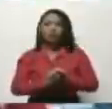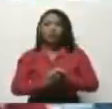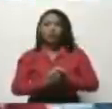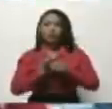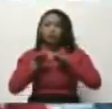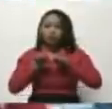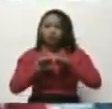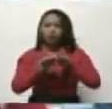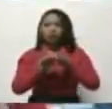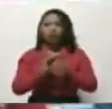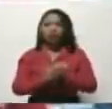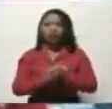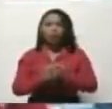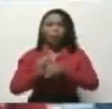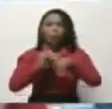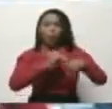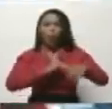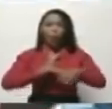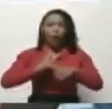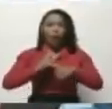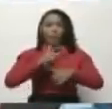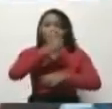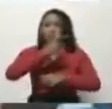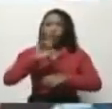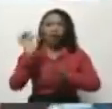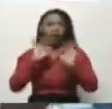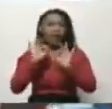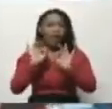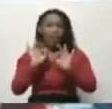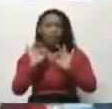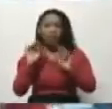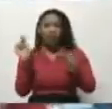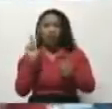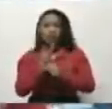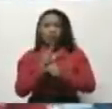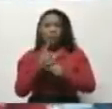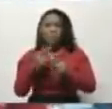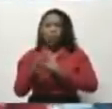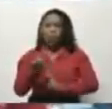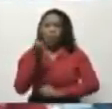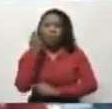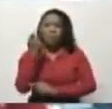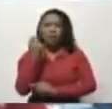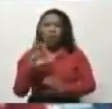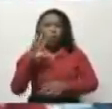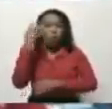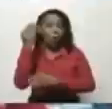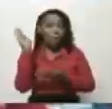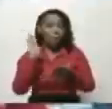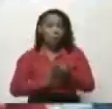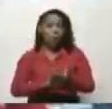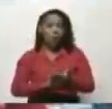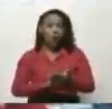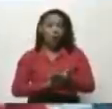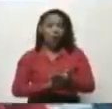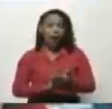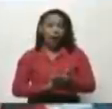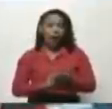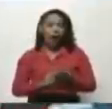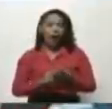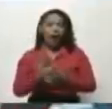equitativas, una ciudad de gente sin violencia, pero jamás lograron poner en el ejemplo